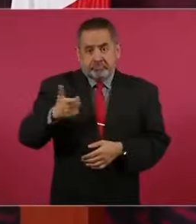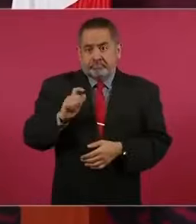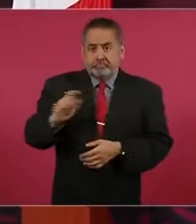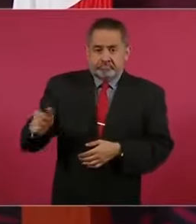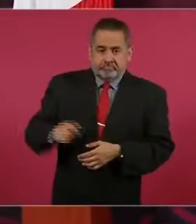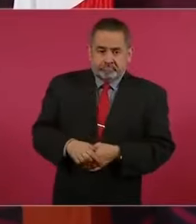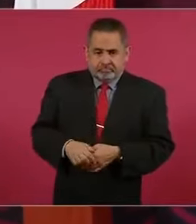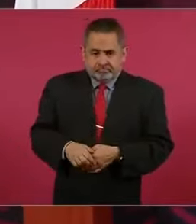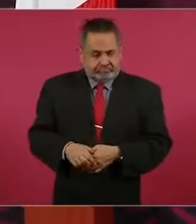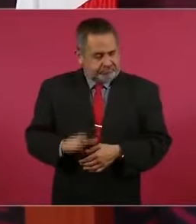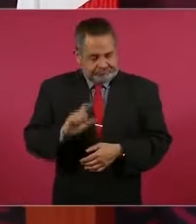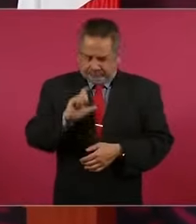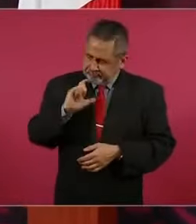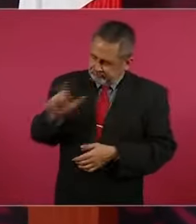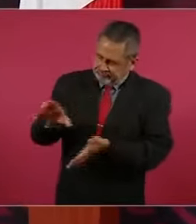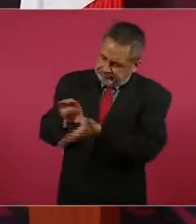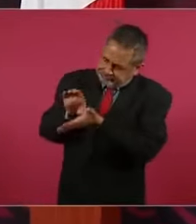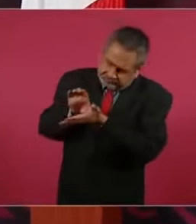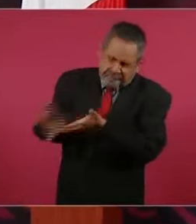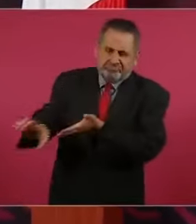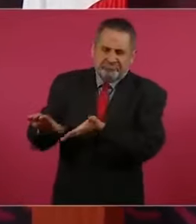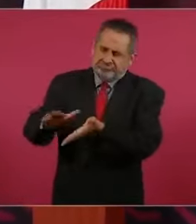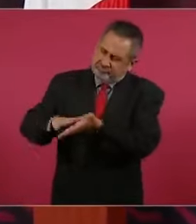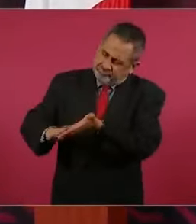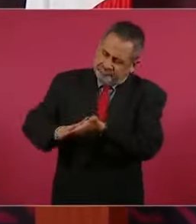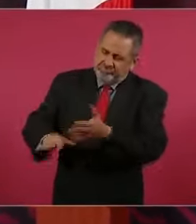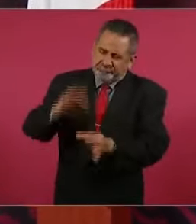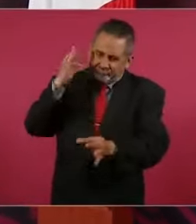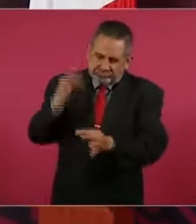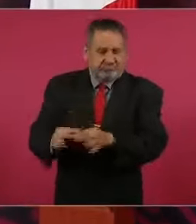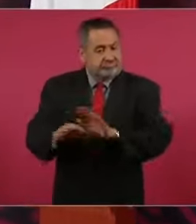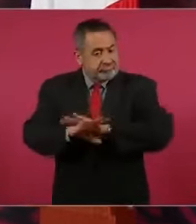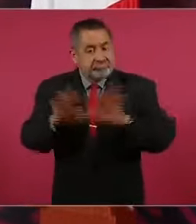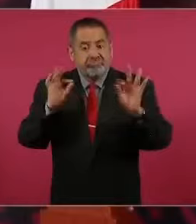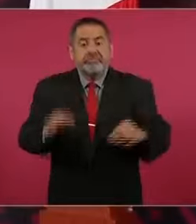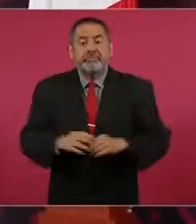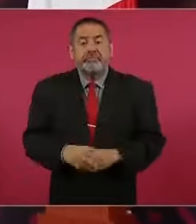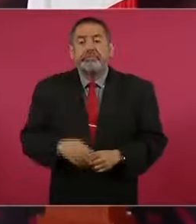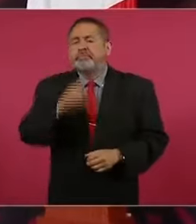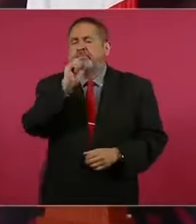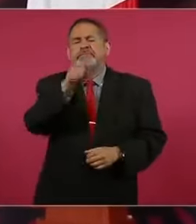Y todos pagaron. Vendió